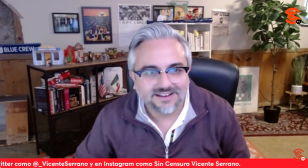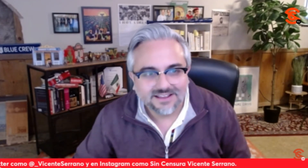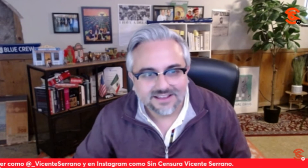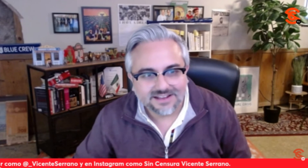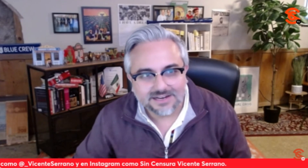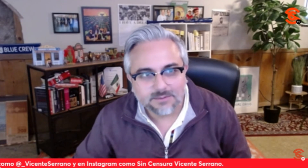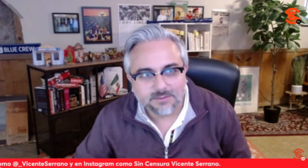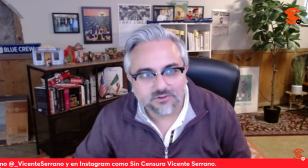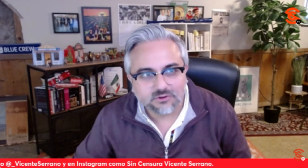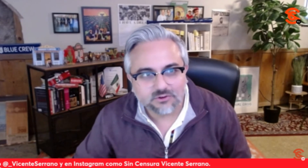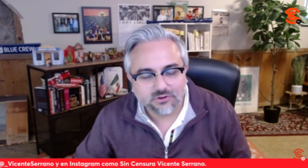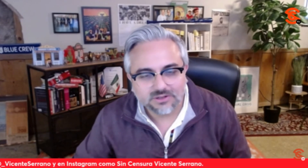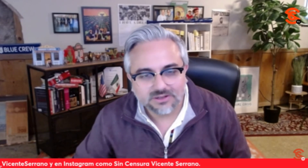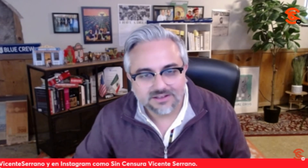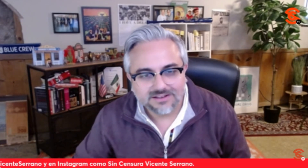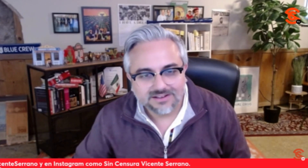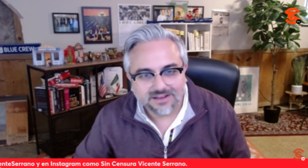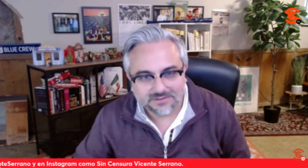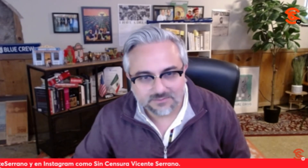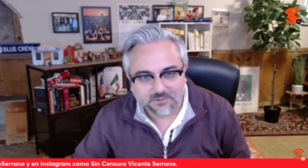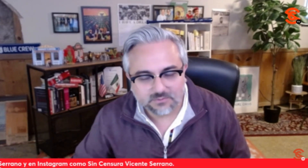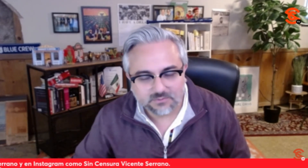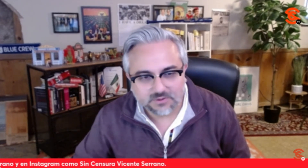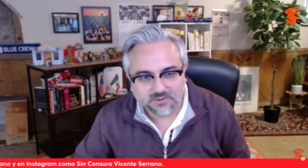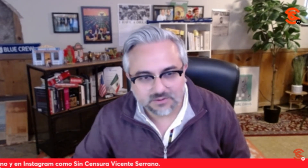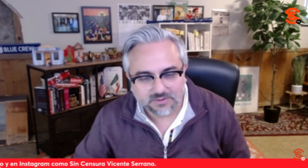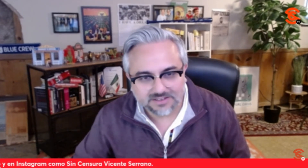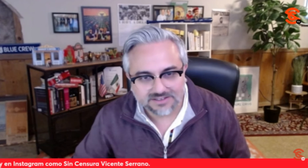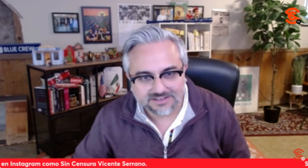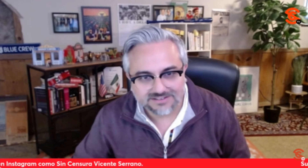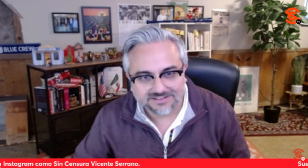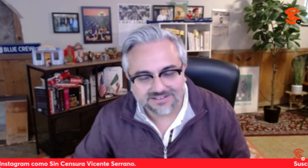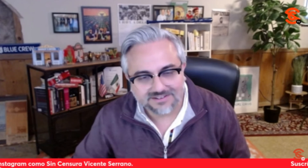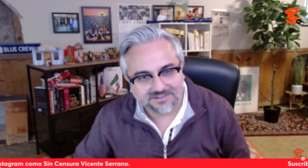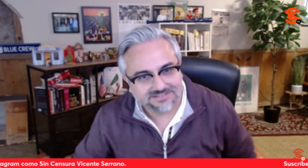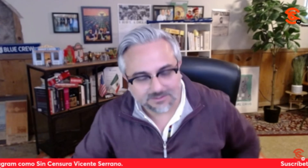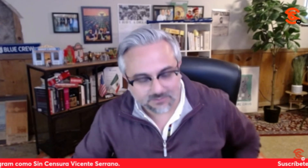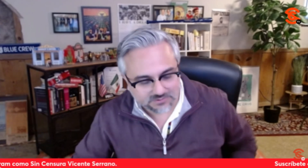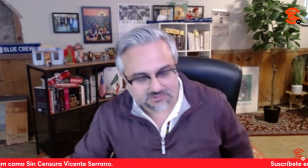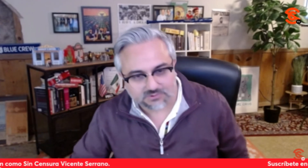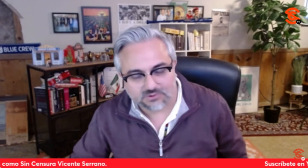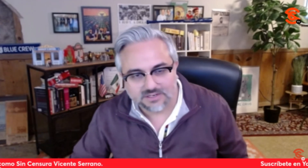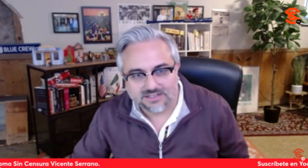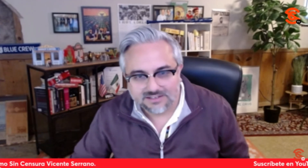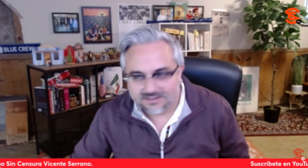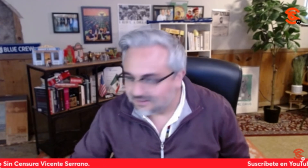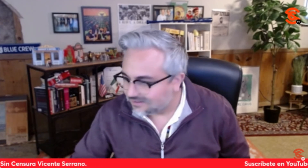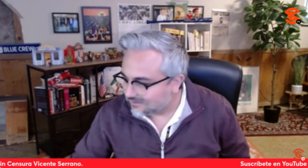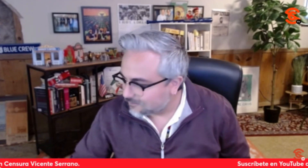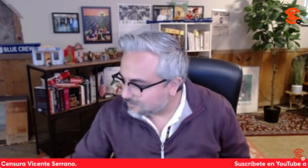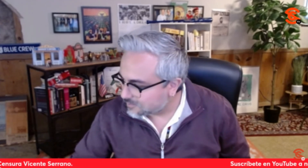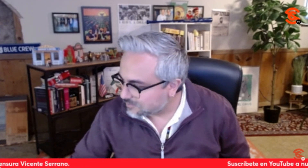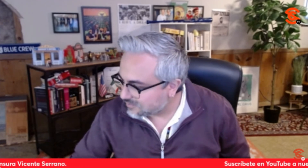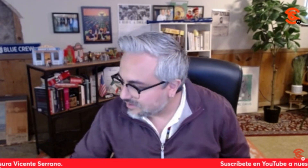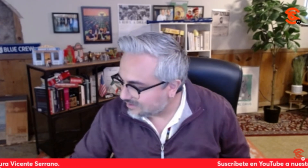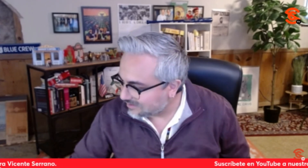ser el clip 28. A ver si podemos ponerlo donde ahí para que, híjole, está muy chistosón.